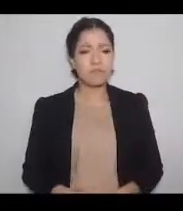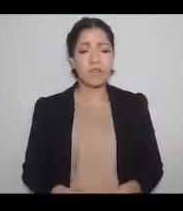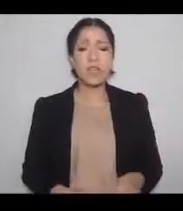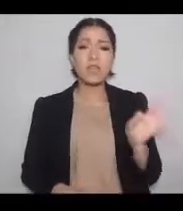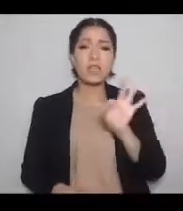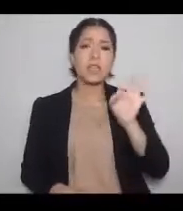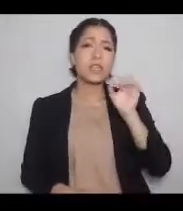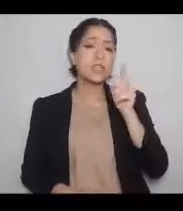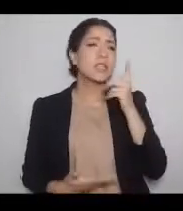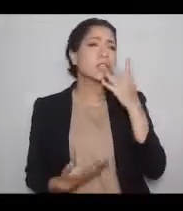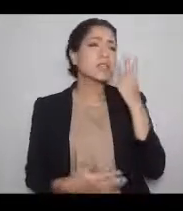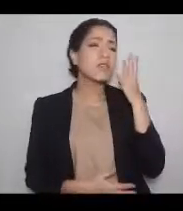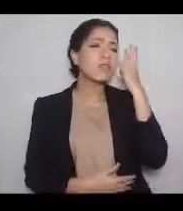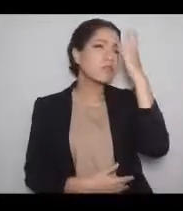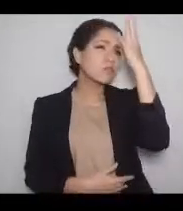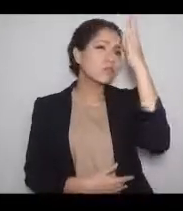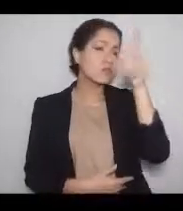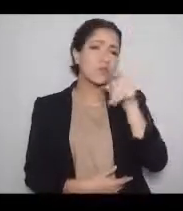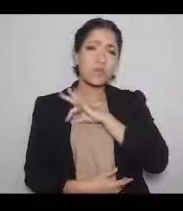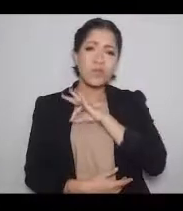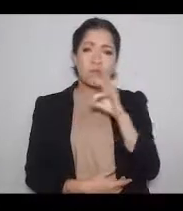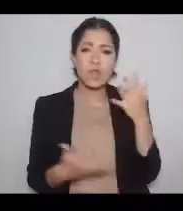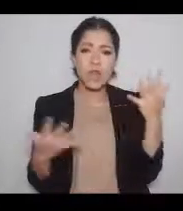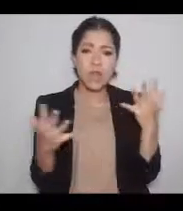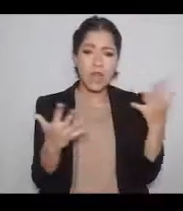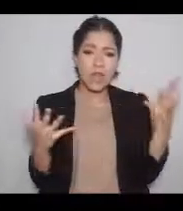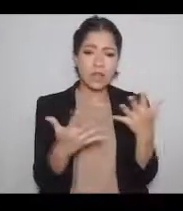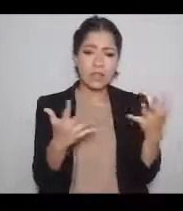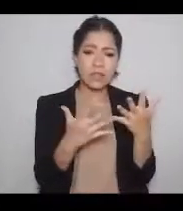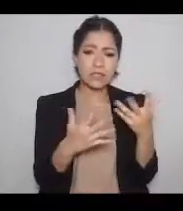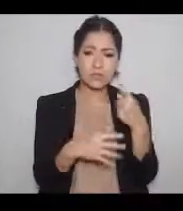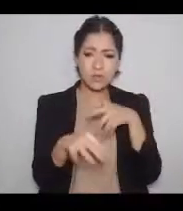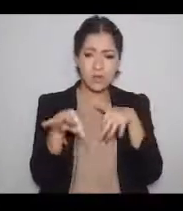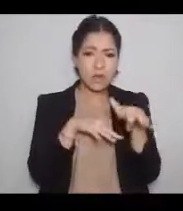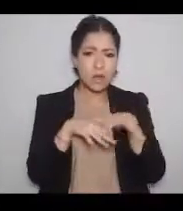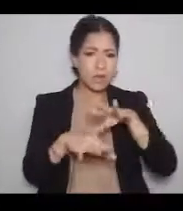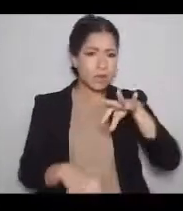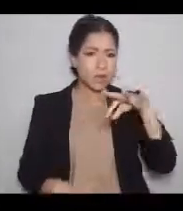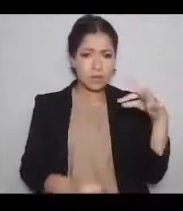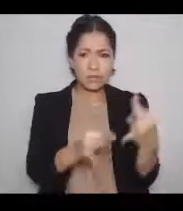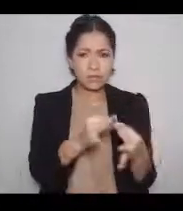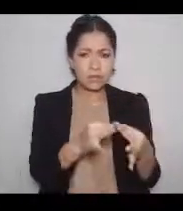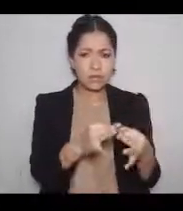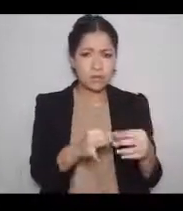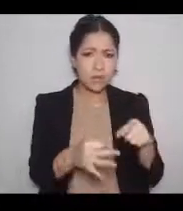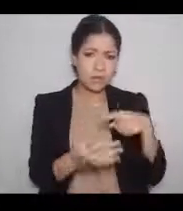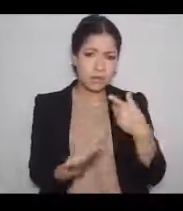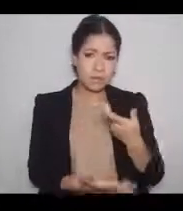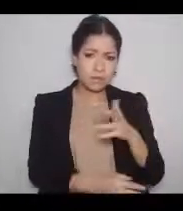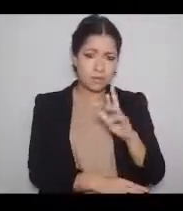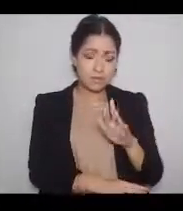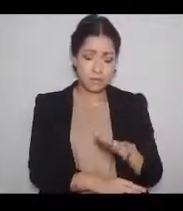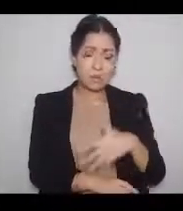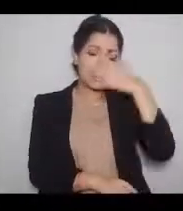Algún día llegarás a tu obra definitiva y te darás cuenta del que la memoria te